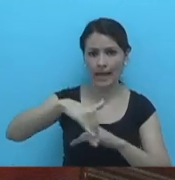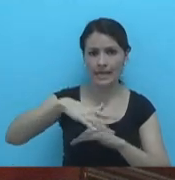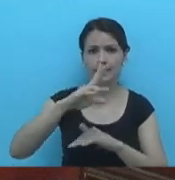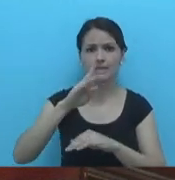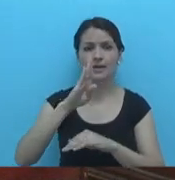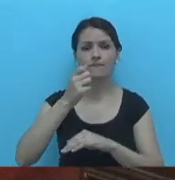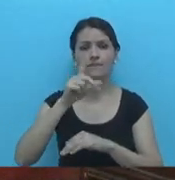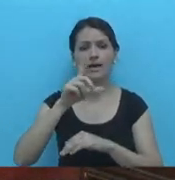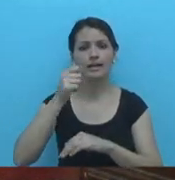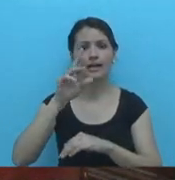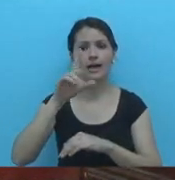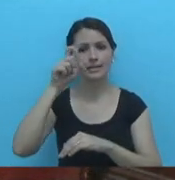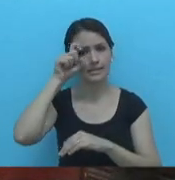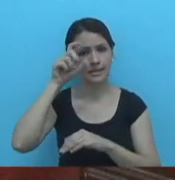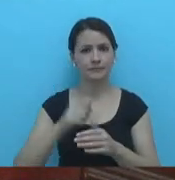plano número